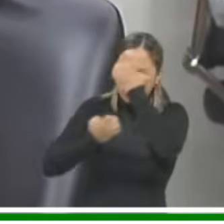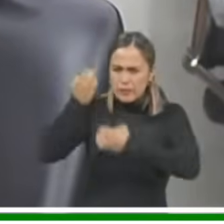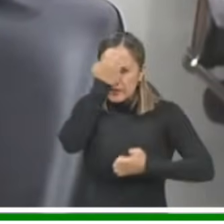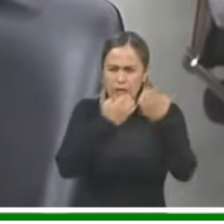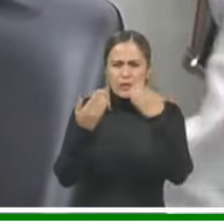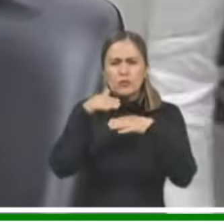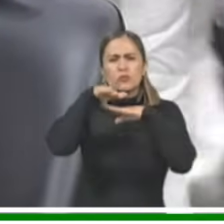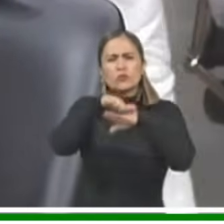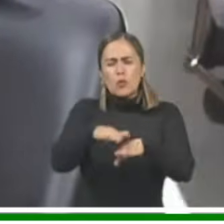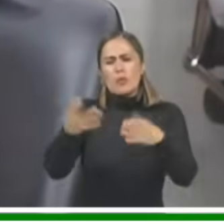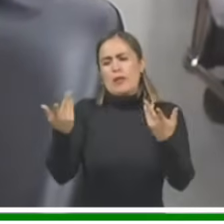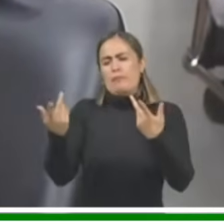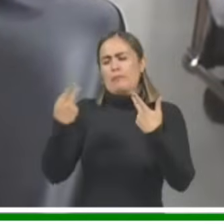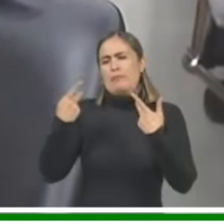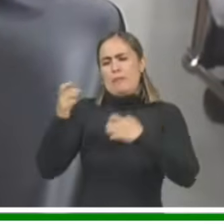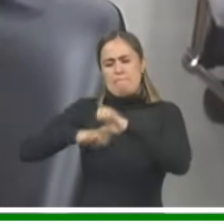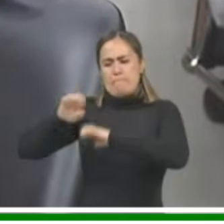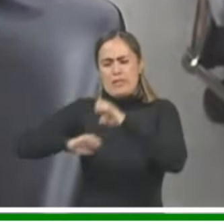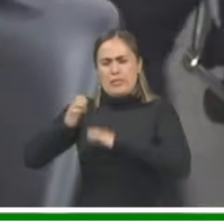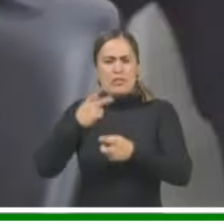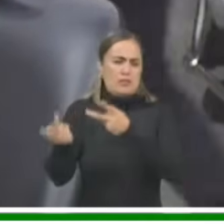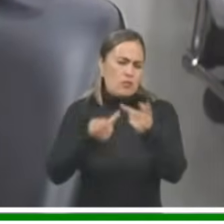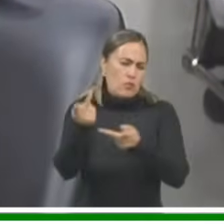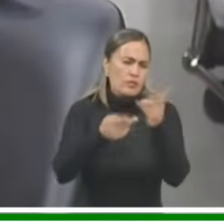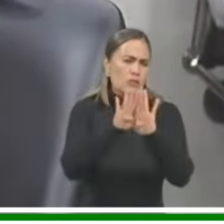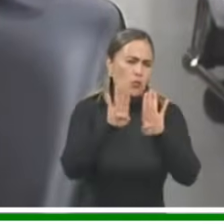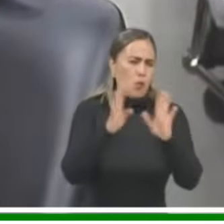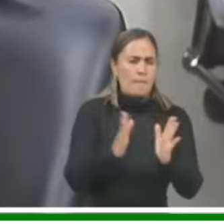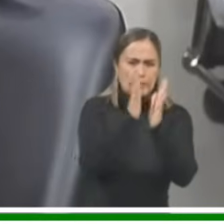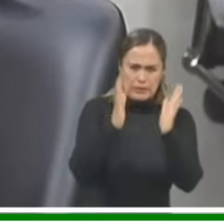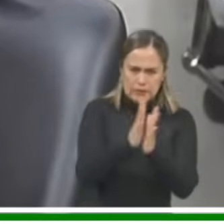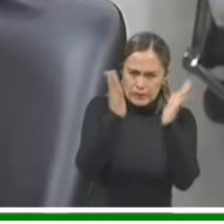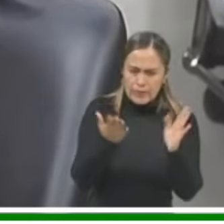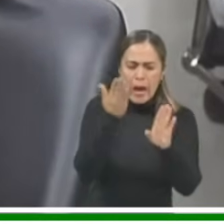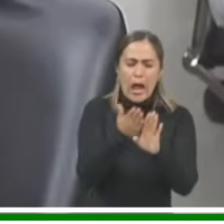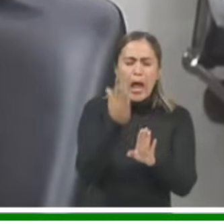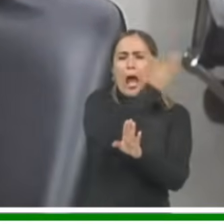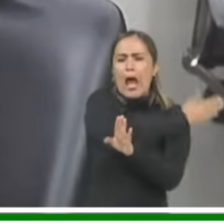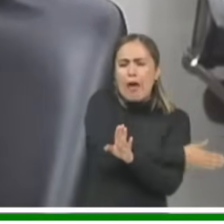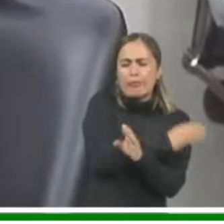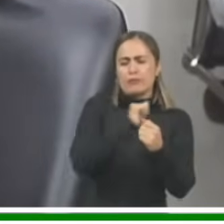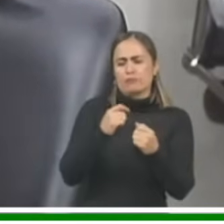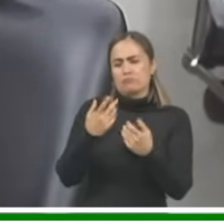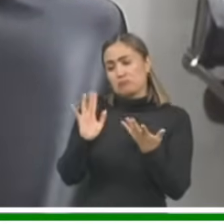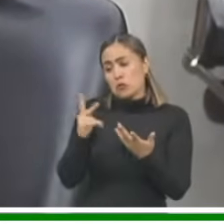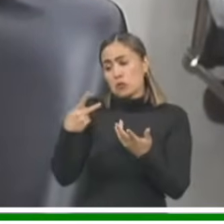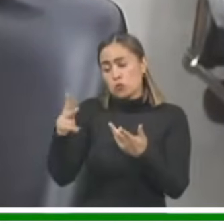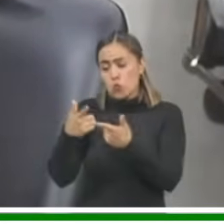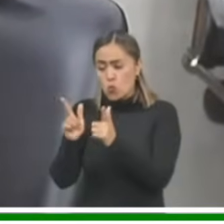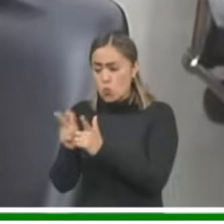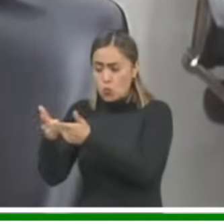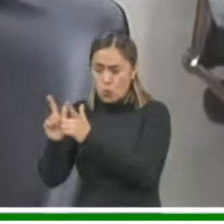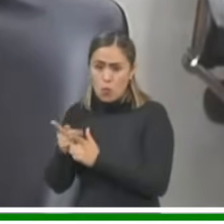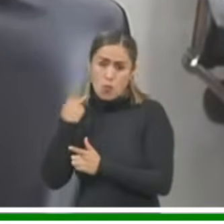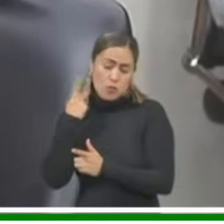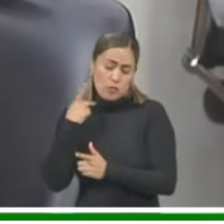participación de las encuestas, analizar los antecedentes en los que su coalición, su partido y algunos de sus aliados han